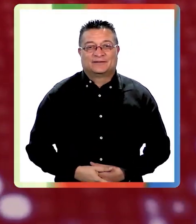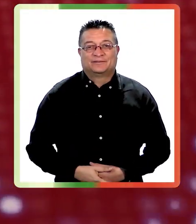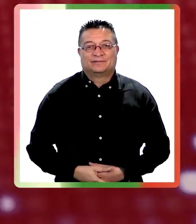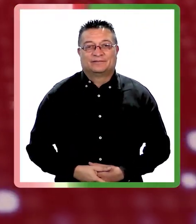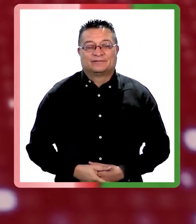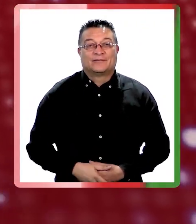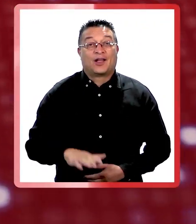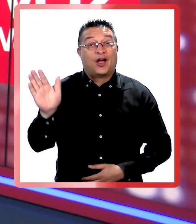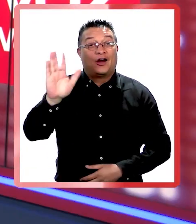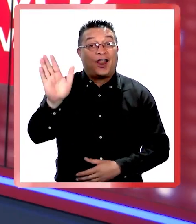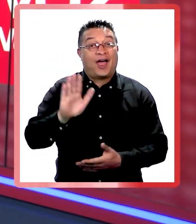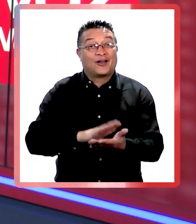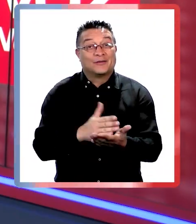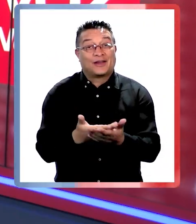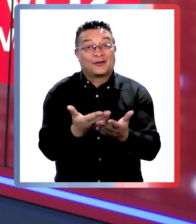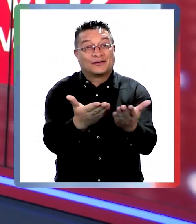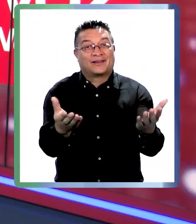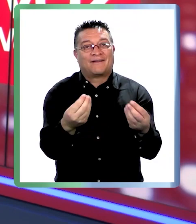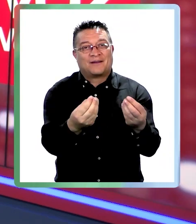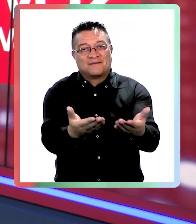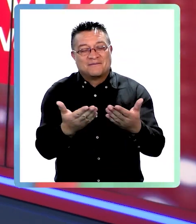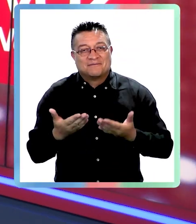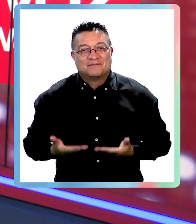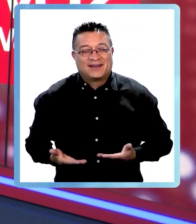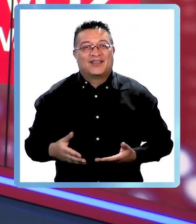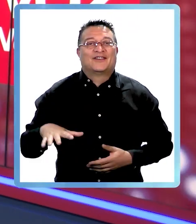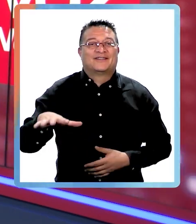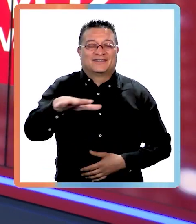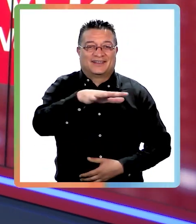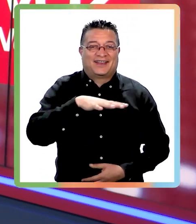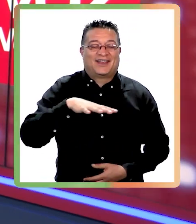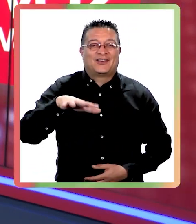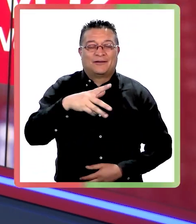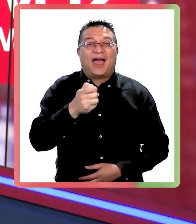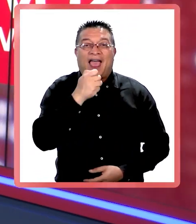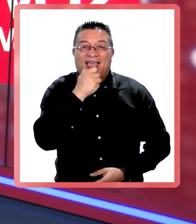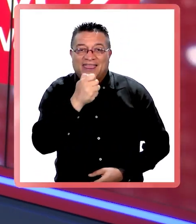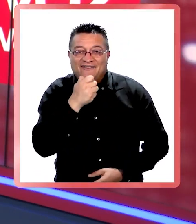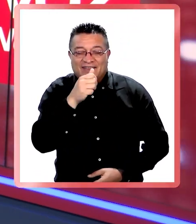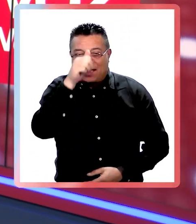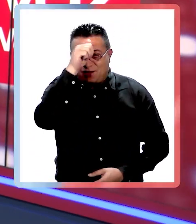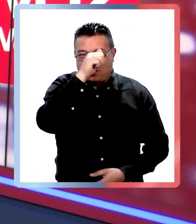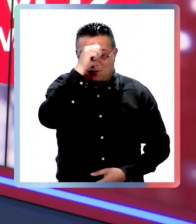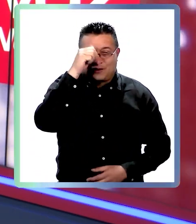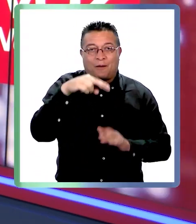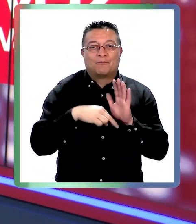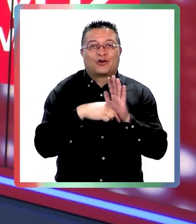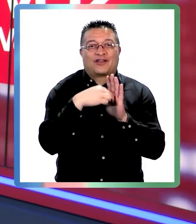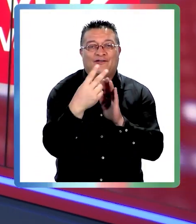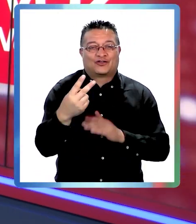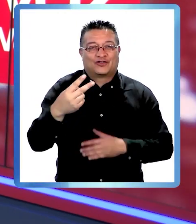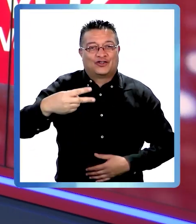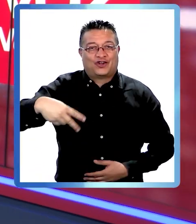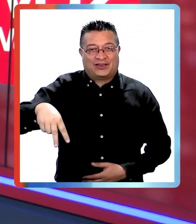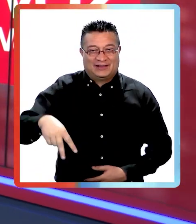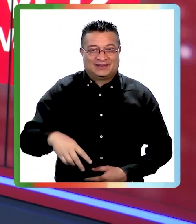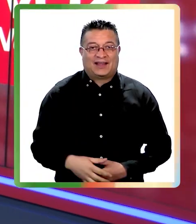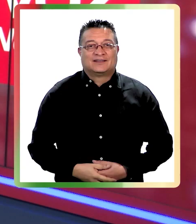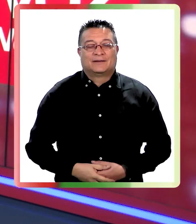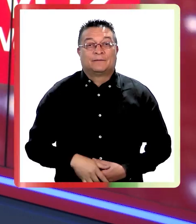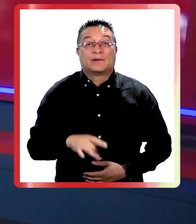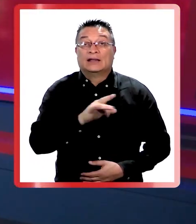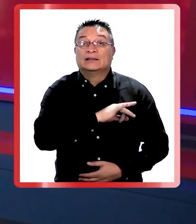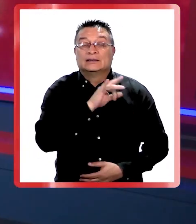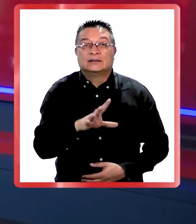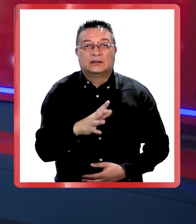Noticias. Hola, ¿cómo están ustedes? Sean muy bienvenidos y bienvenidas a la entrevista del domingo de Portavoz